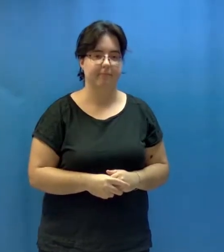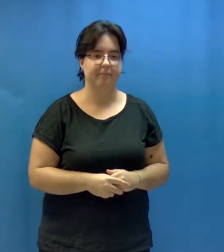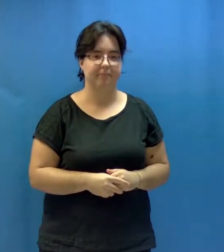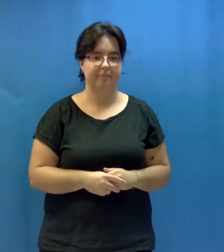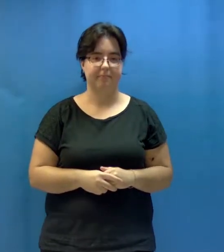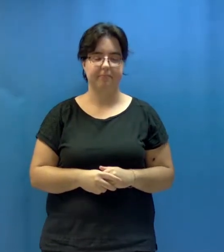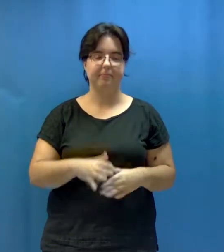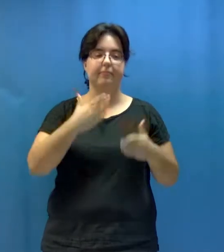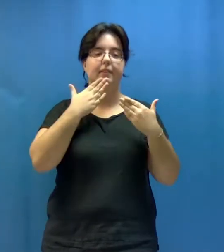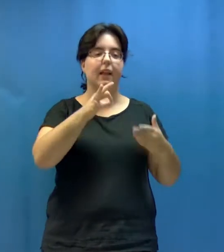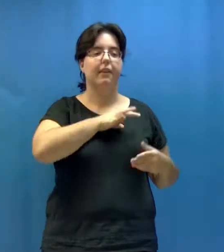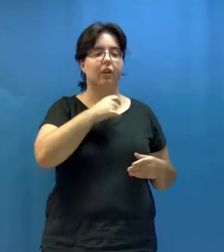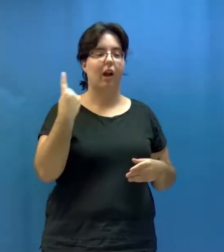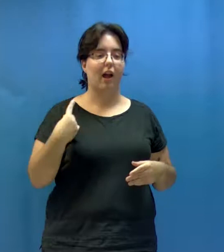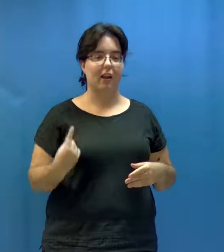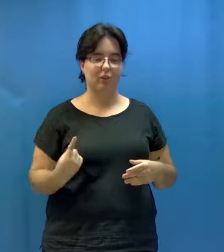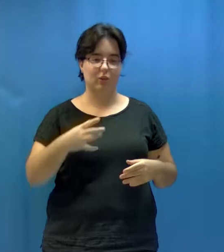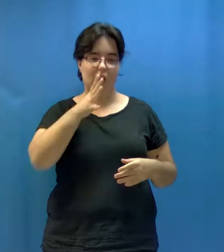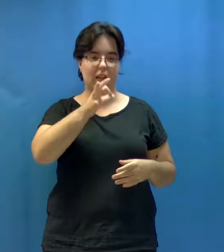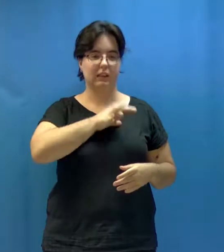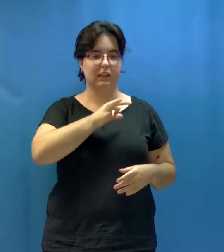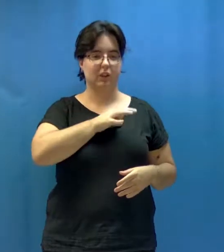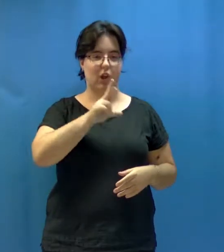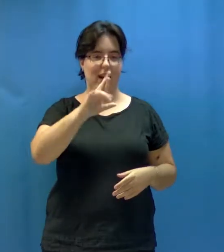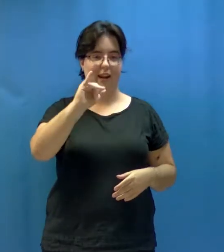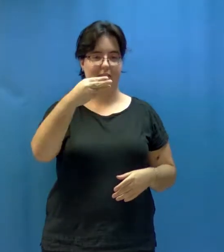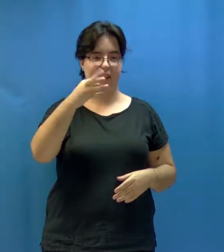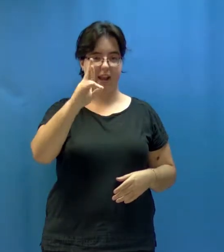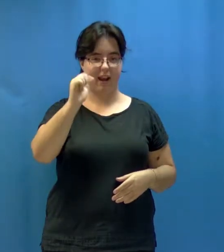Gracias, señora Carrasco. Señora Rivera, explicación de voto.